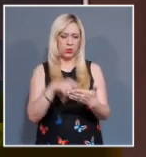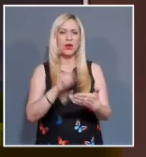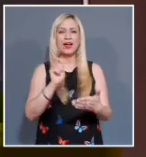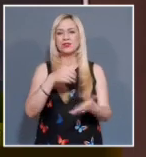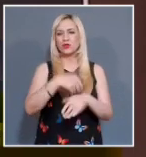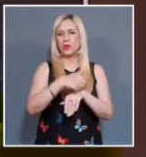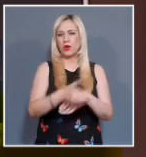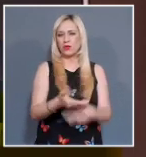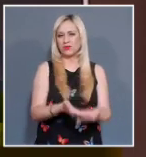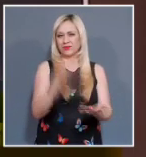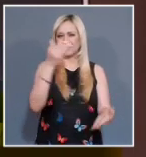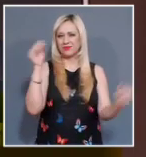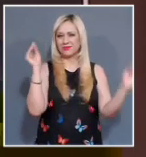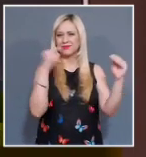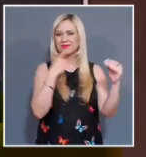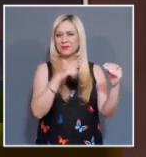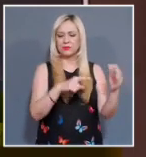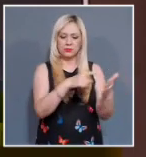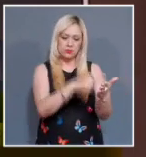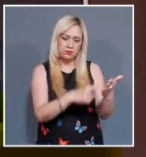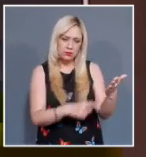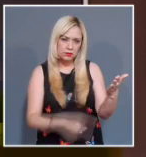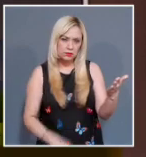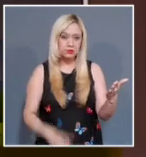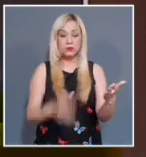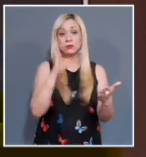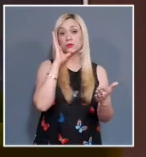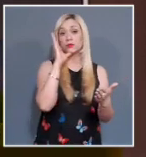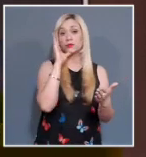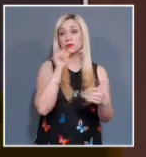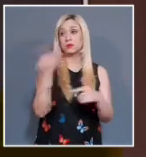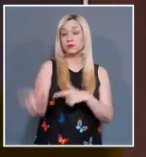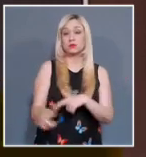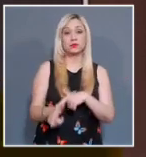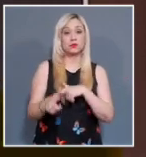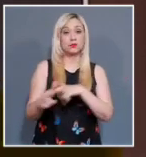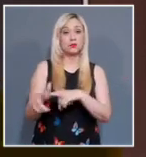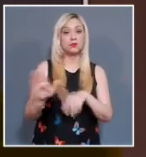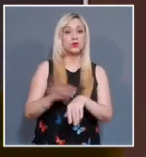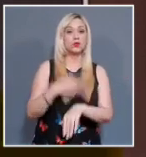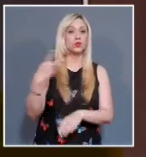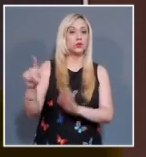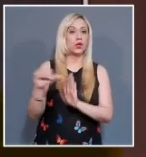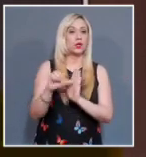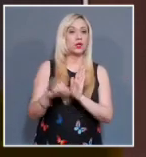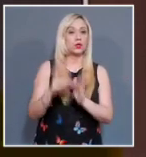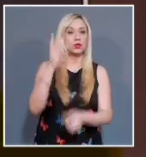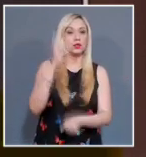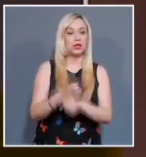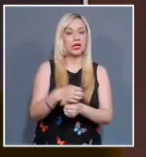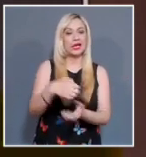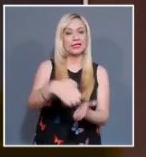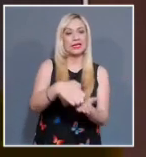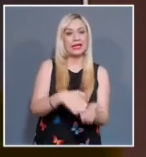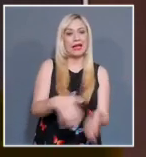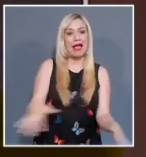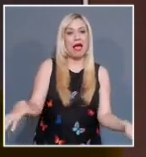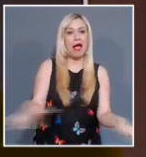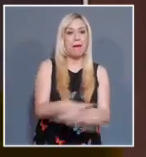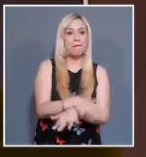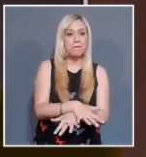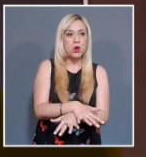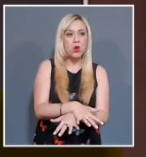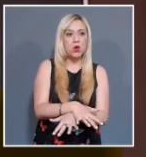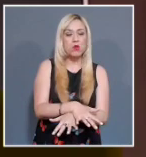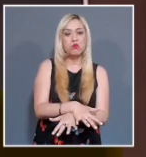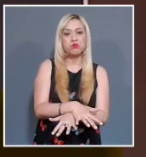la invalidez del artículo tercero transitorio del estatuto modificado el cual fue rechazado